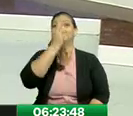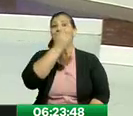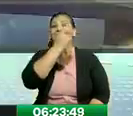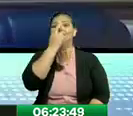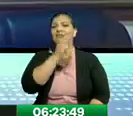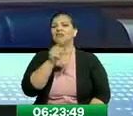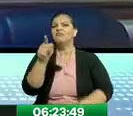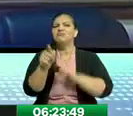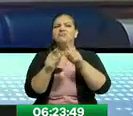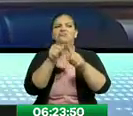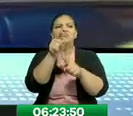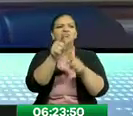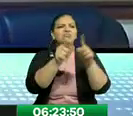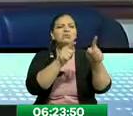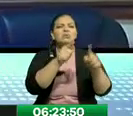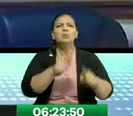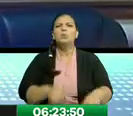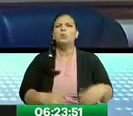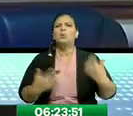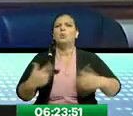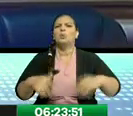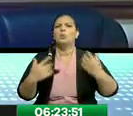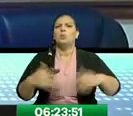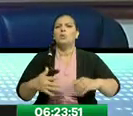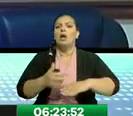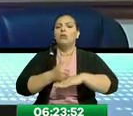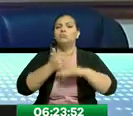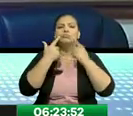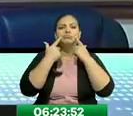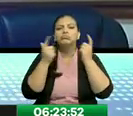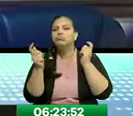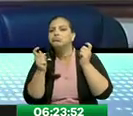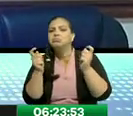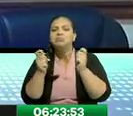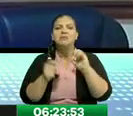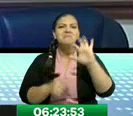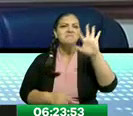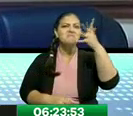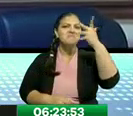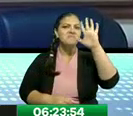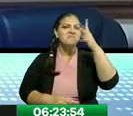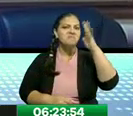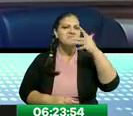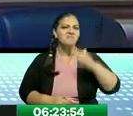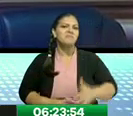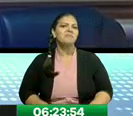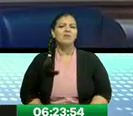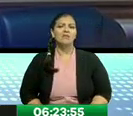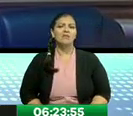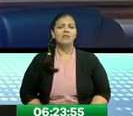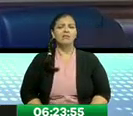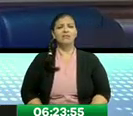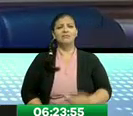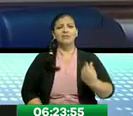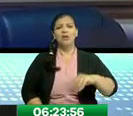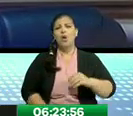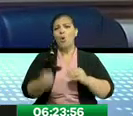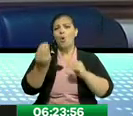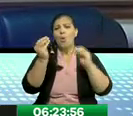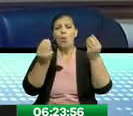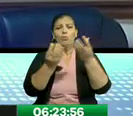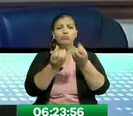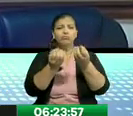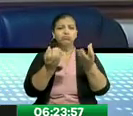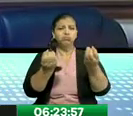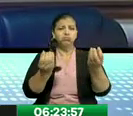más y más y más. No hay controles, ¿no? Como deben ser, como deberían realizarse, precisamente por estas clínicas clandestinas.